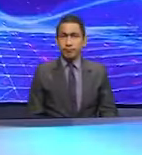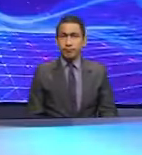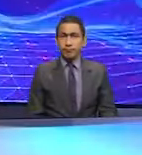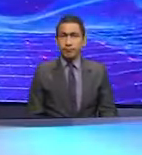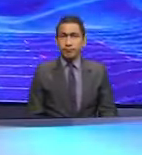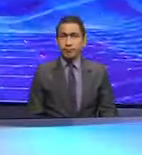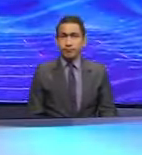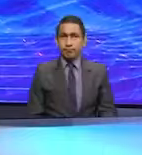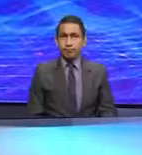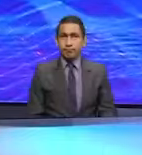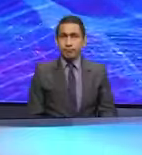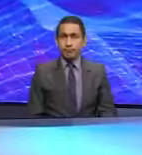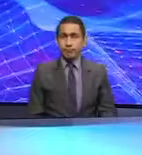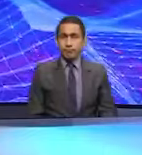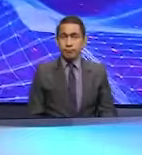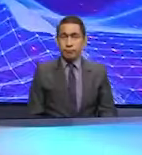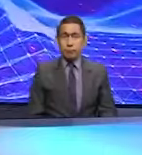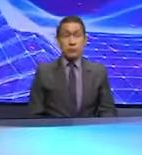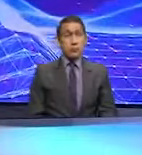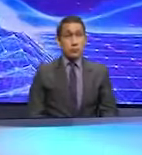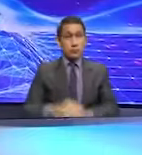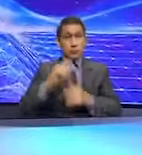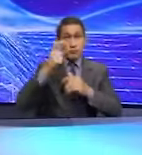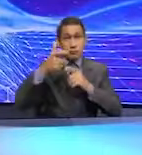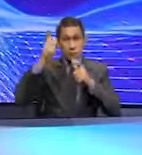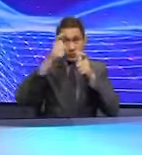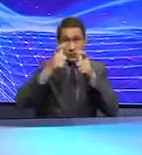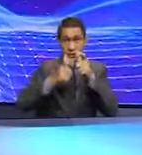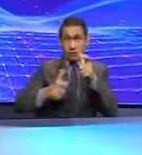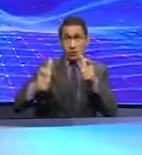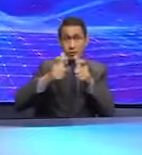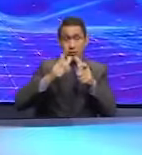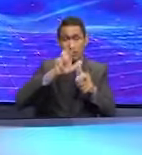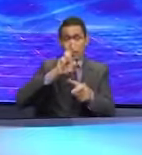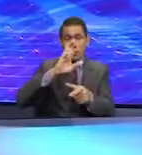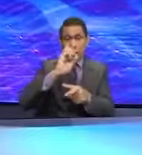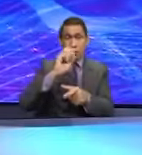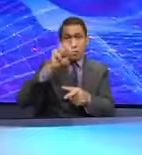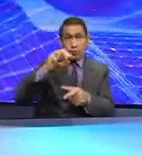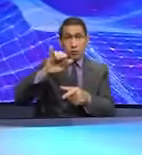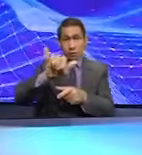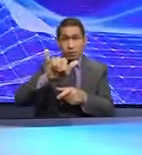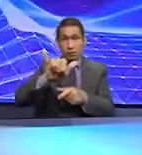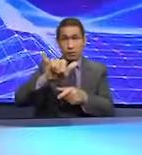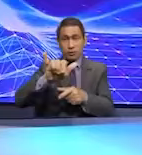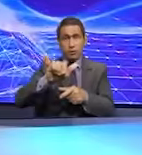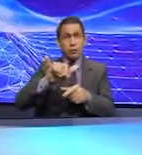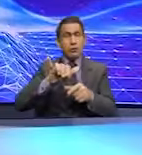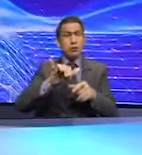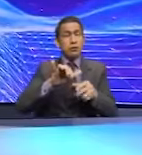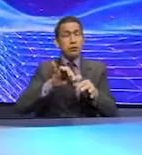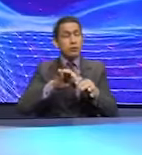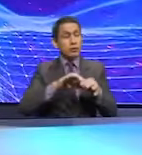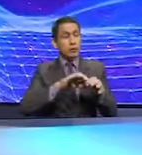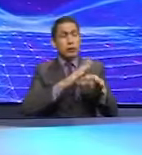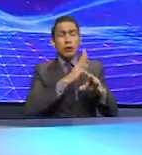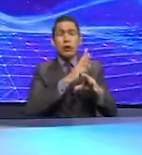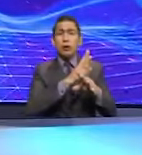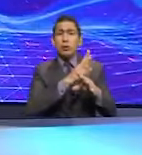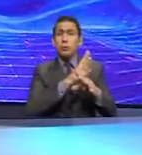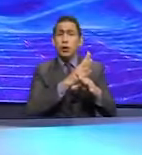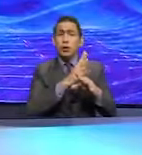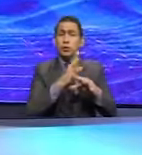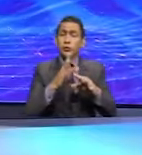La Fiscalía General del Estado convocó al ex asambleísta Ronnie A. para que rinda su versión en torno al caso Metástasis.